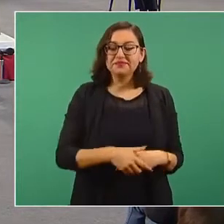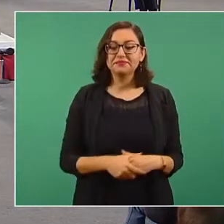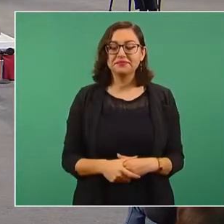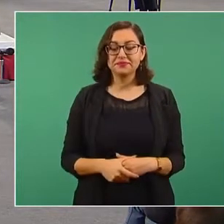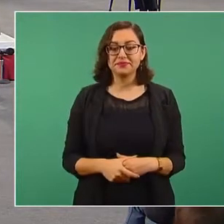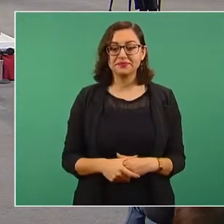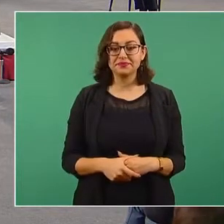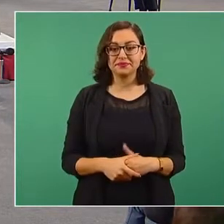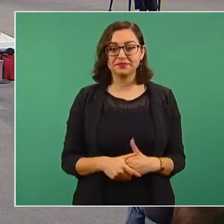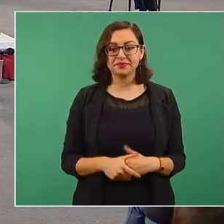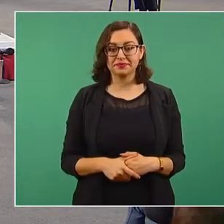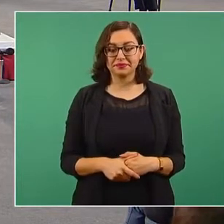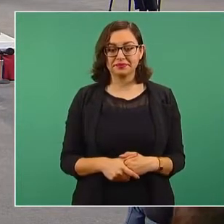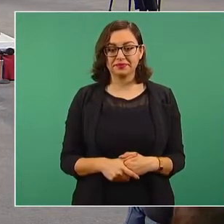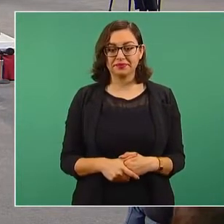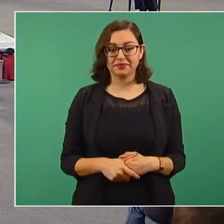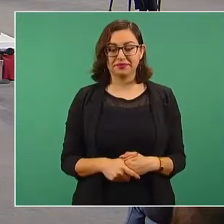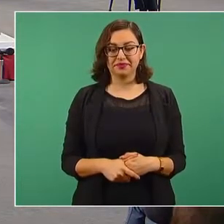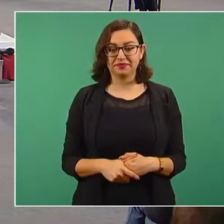Les juro,